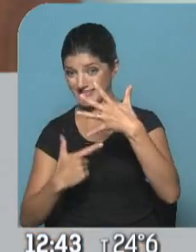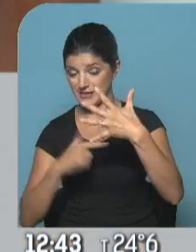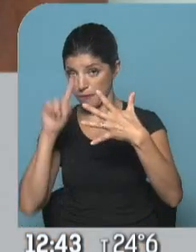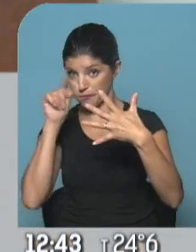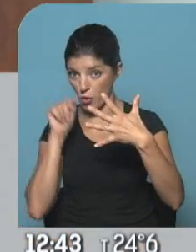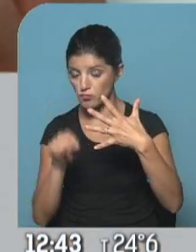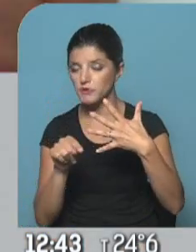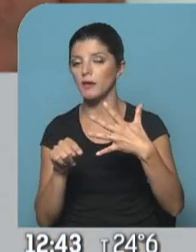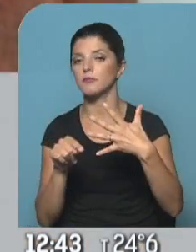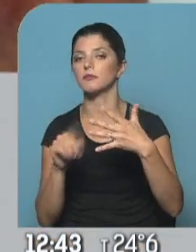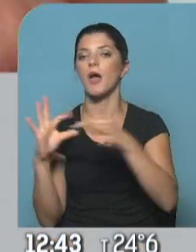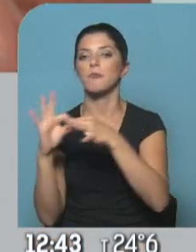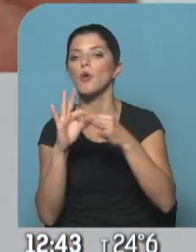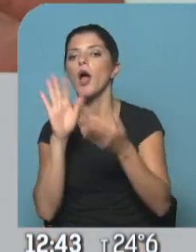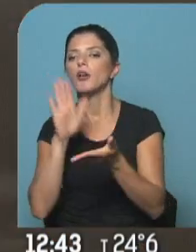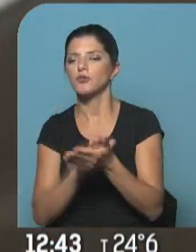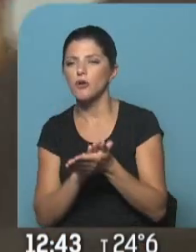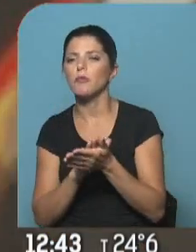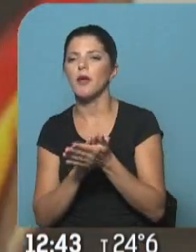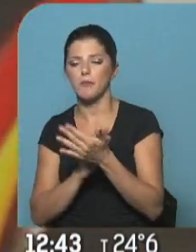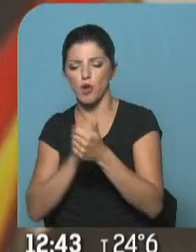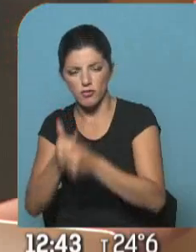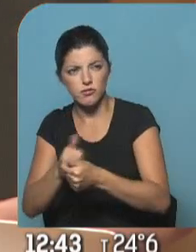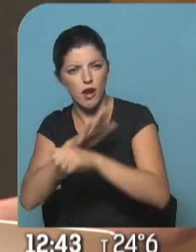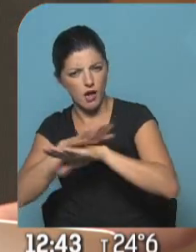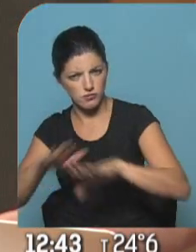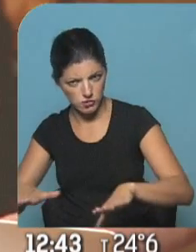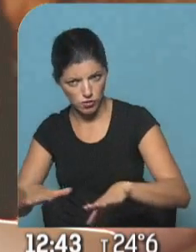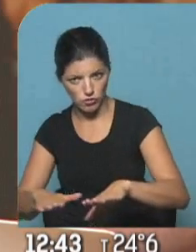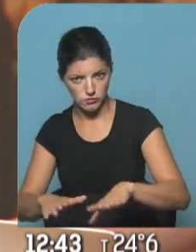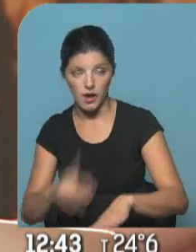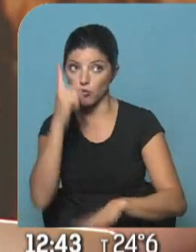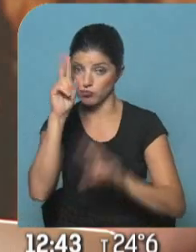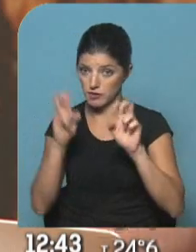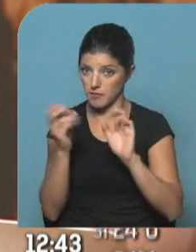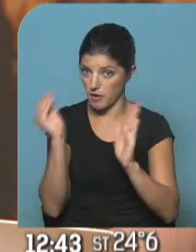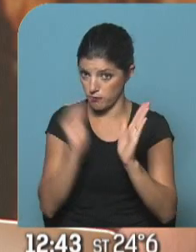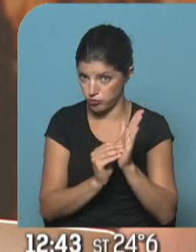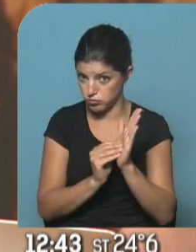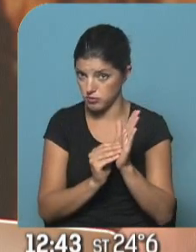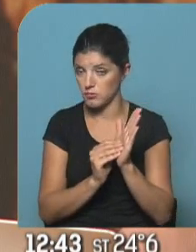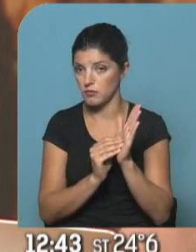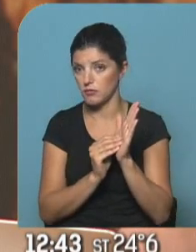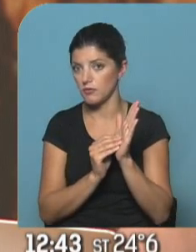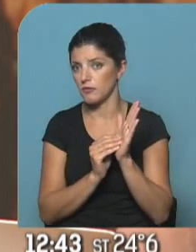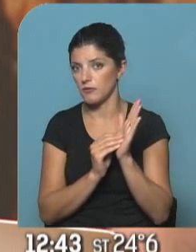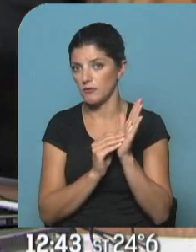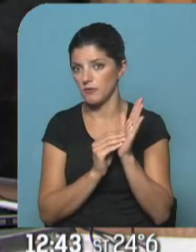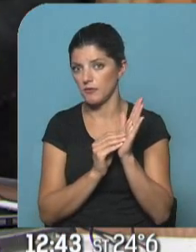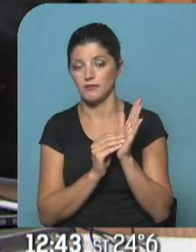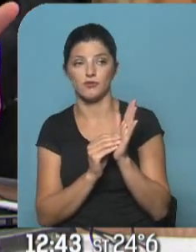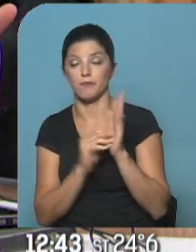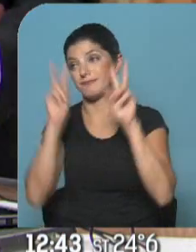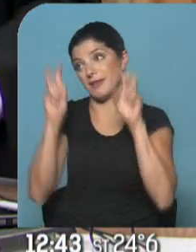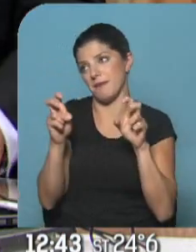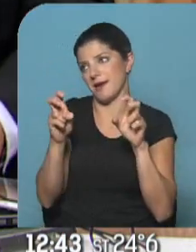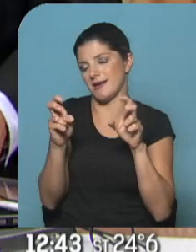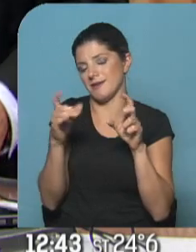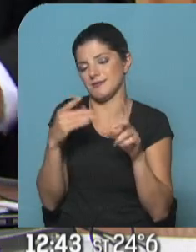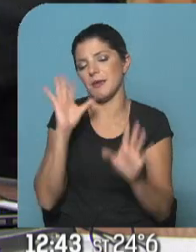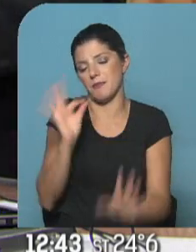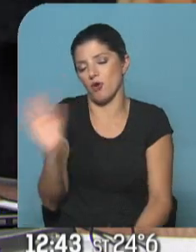los delitos sexuales contra los chicos, parece que hay temas que ni siquiera son... para cuestionarse, claro. Motivo de